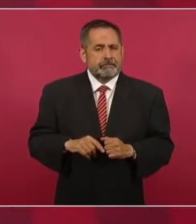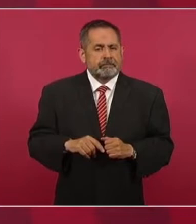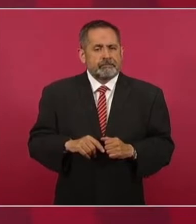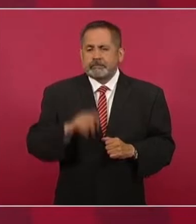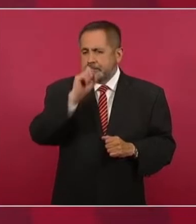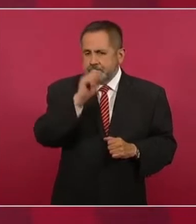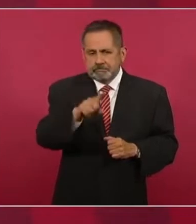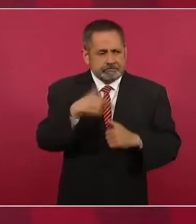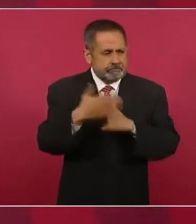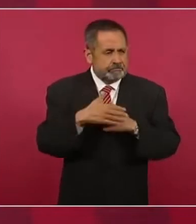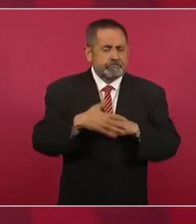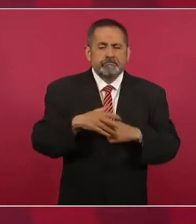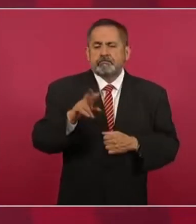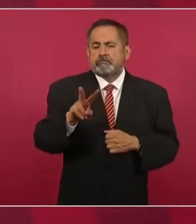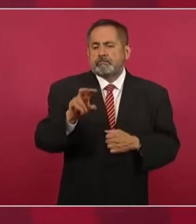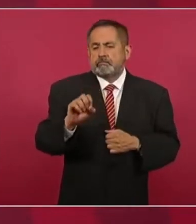Volaris